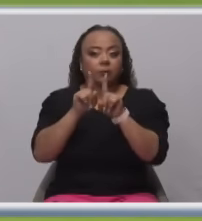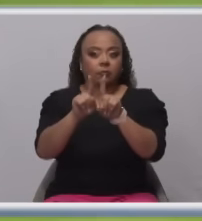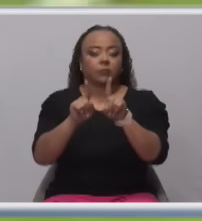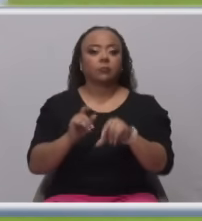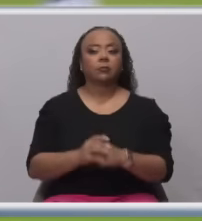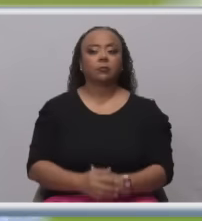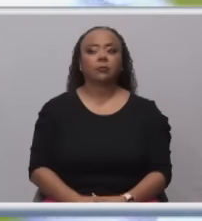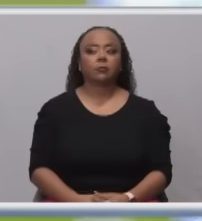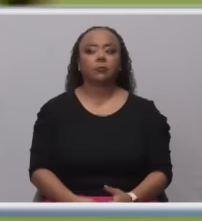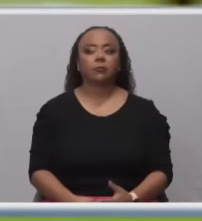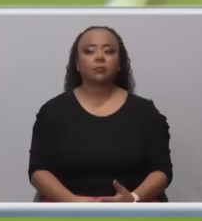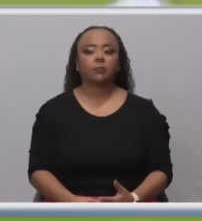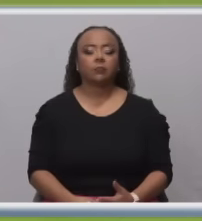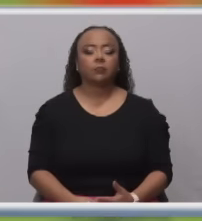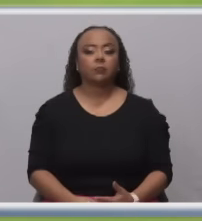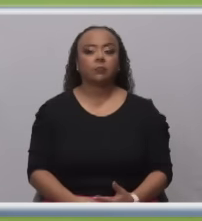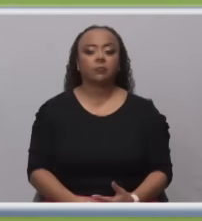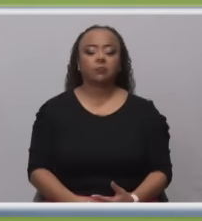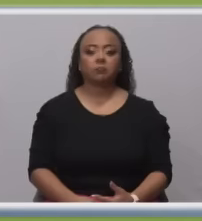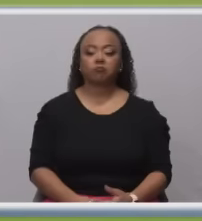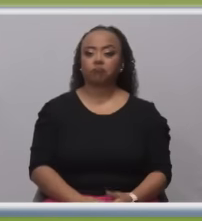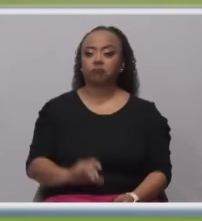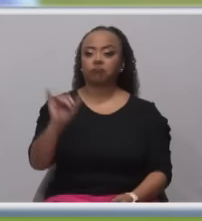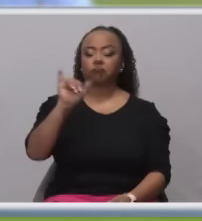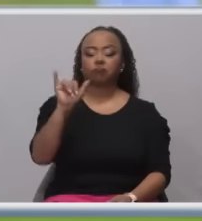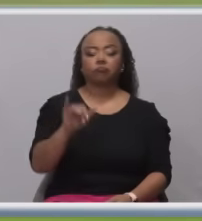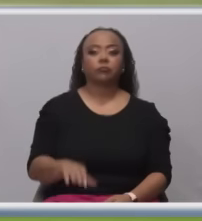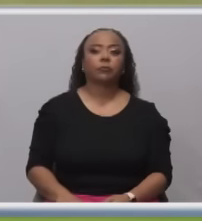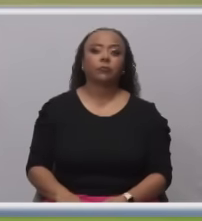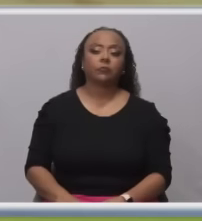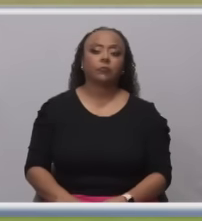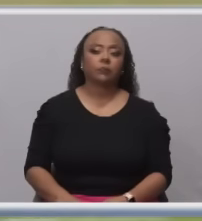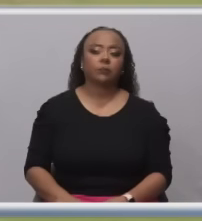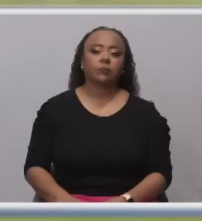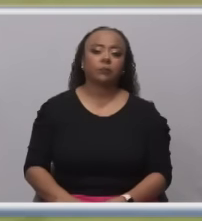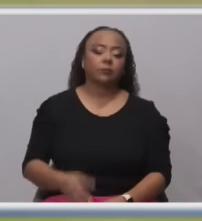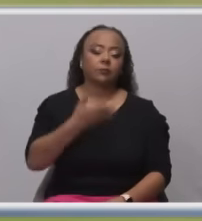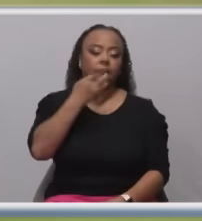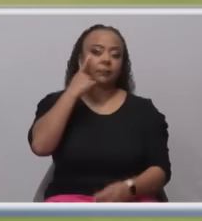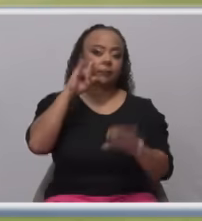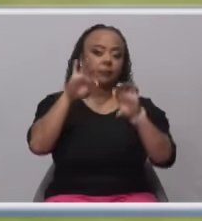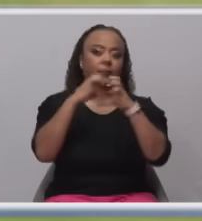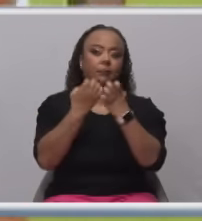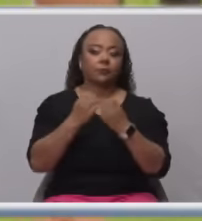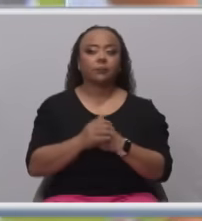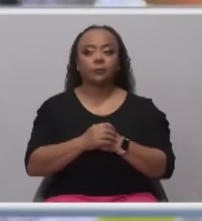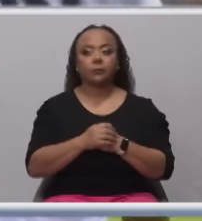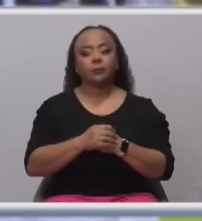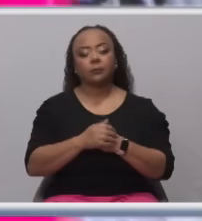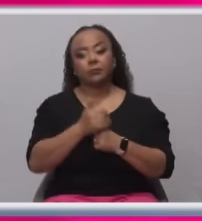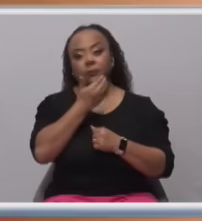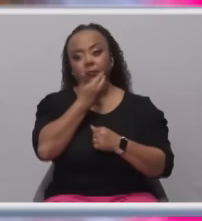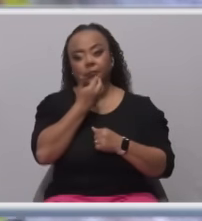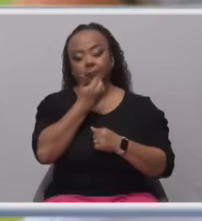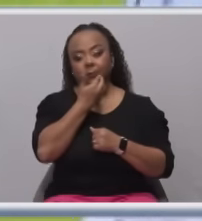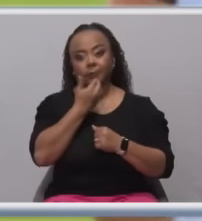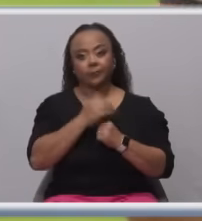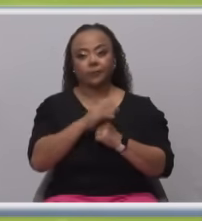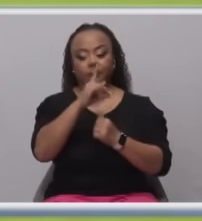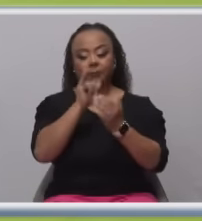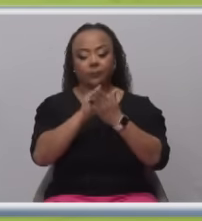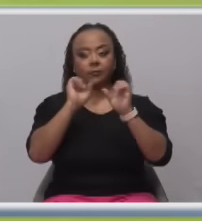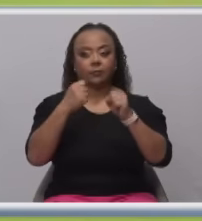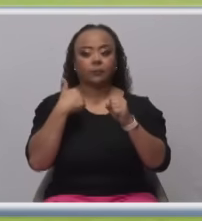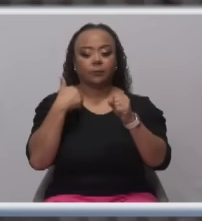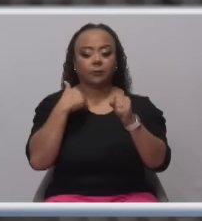más en otra posición Pero bueno igual es es lo lo que sea mejor para el equipo y siempre esa esa conexión que que podemos llegar a